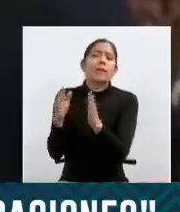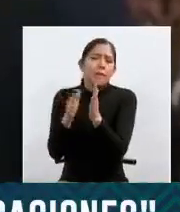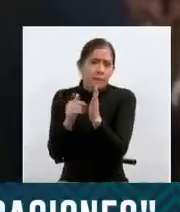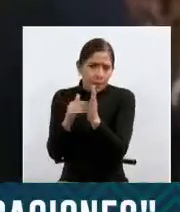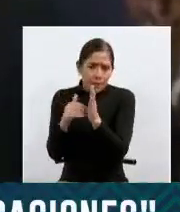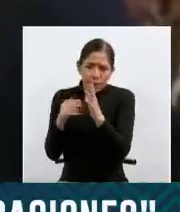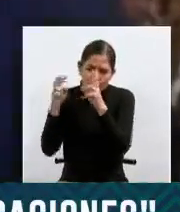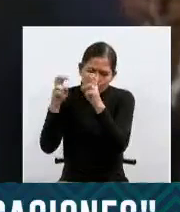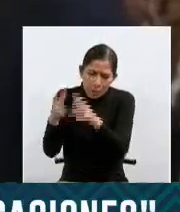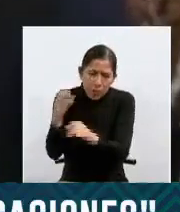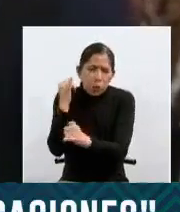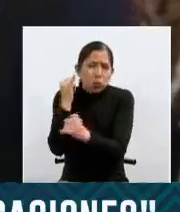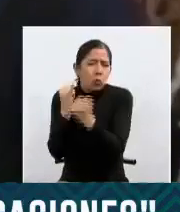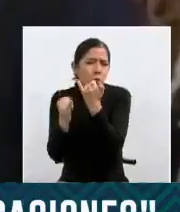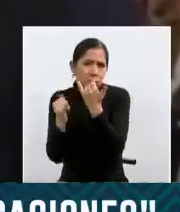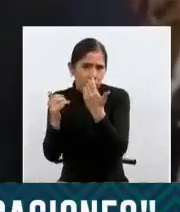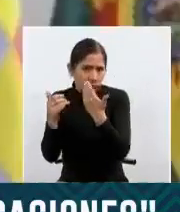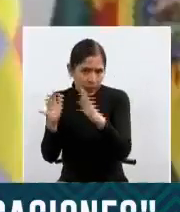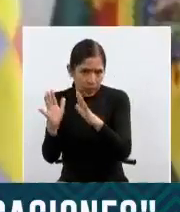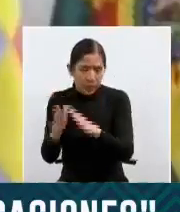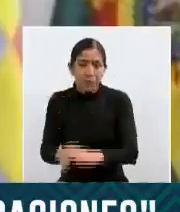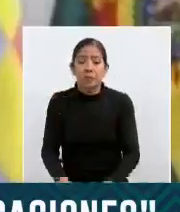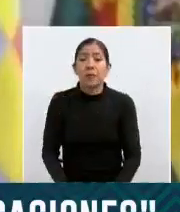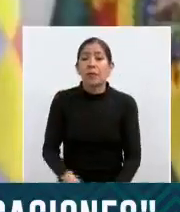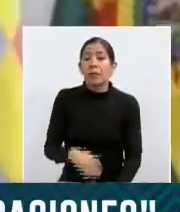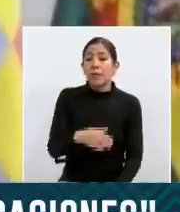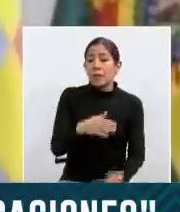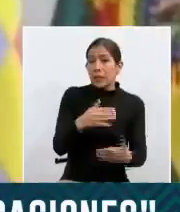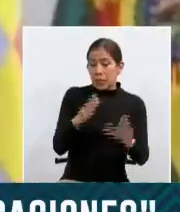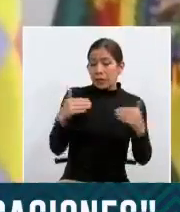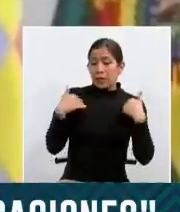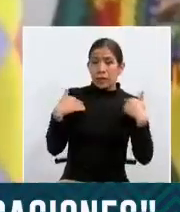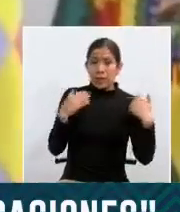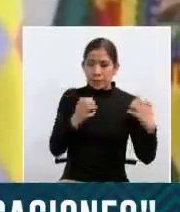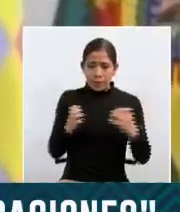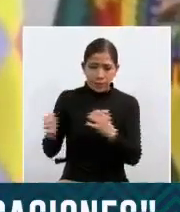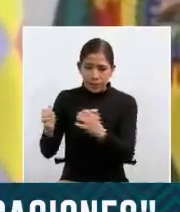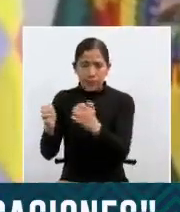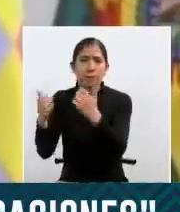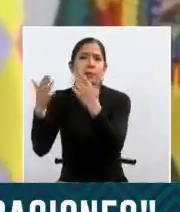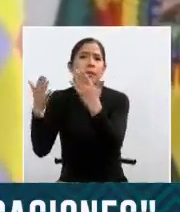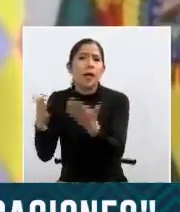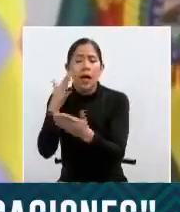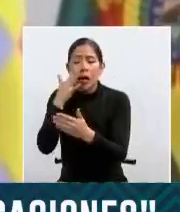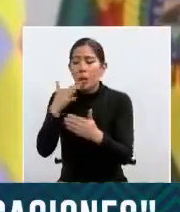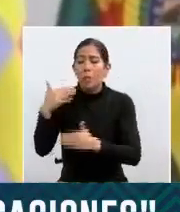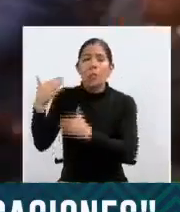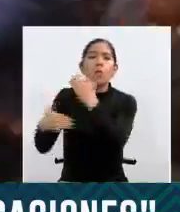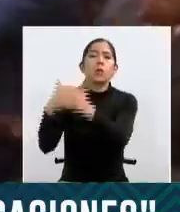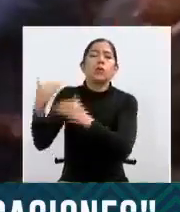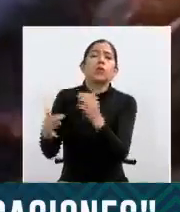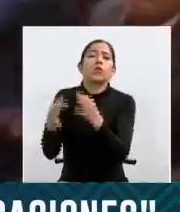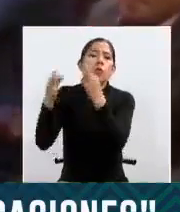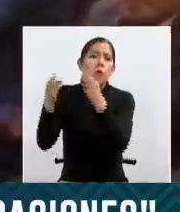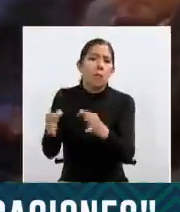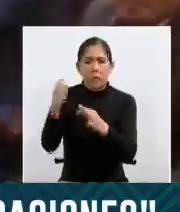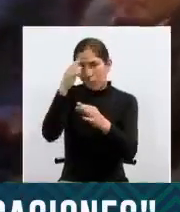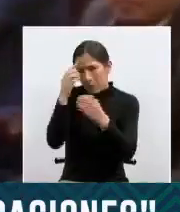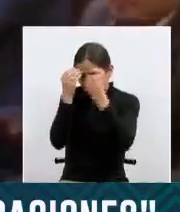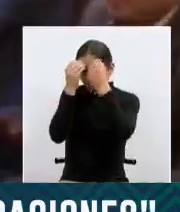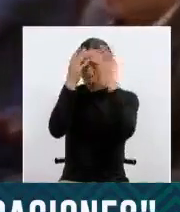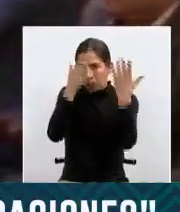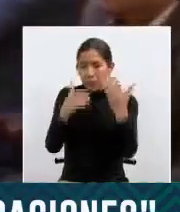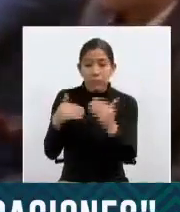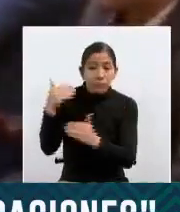investigación que se necesitan. Por eso reitero, hay una estrategia, hay una formalidad que tenemos que cumplir, cerrado el